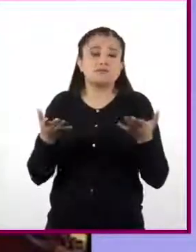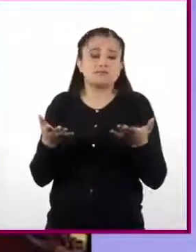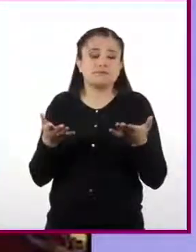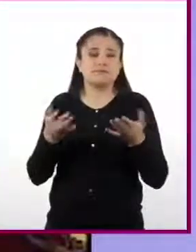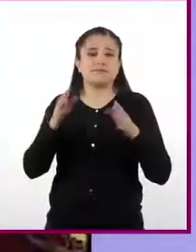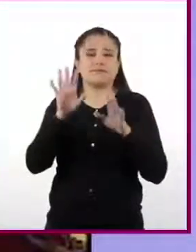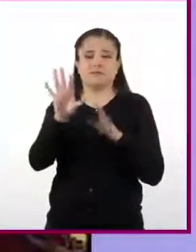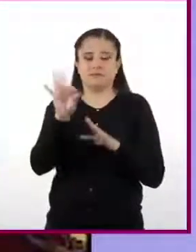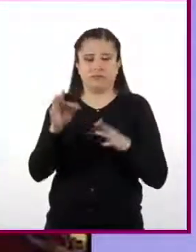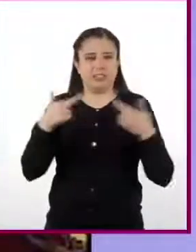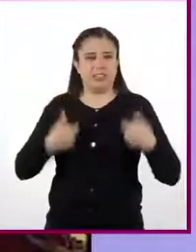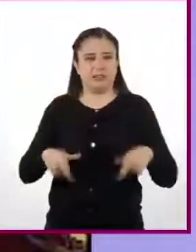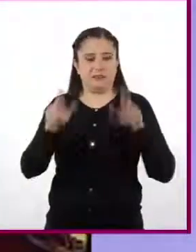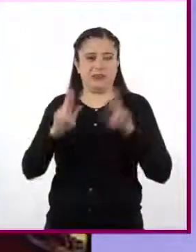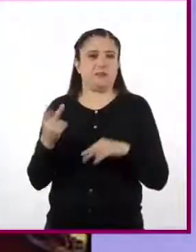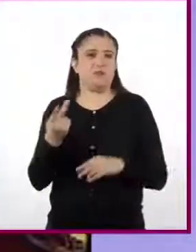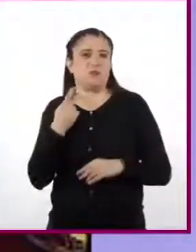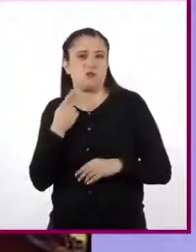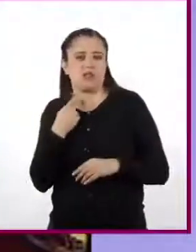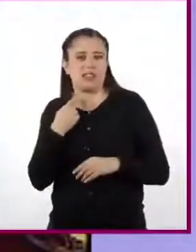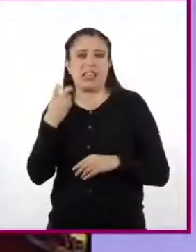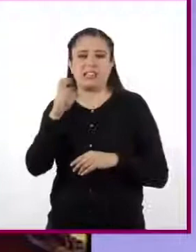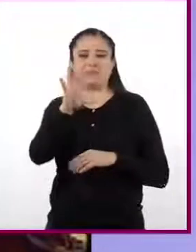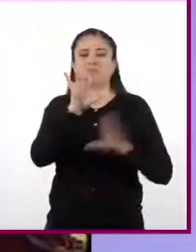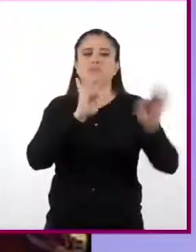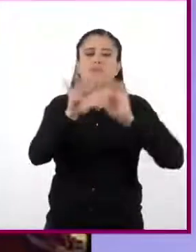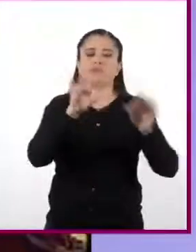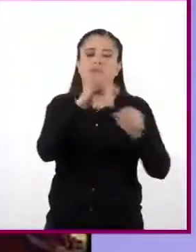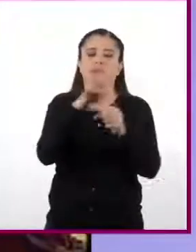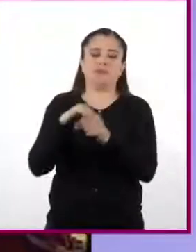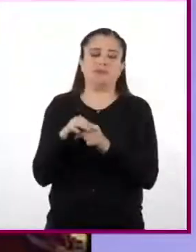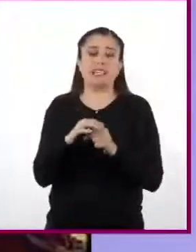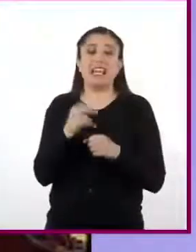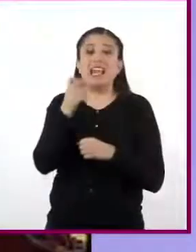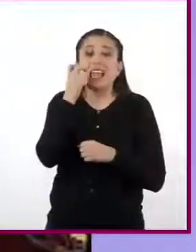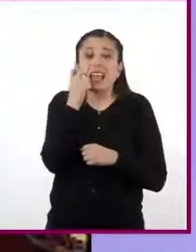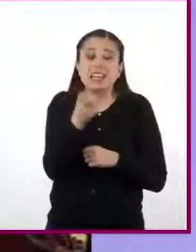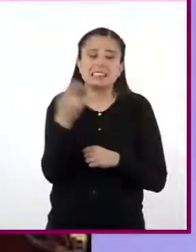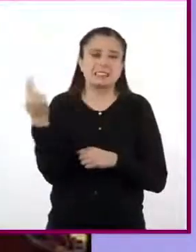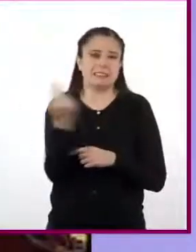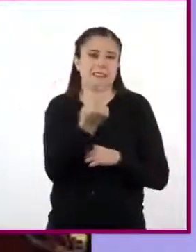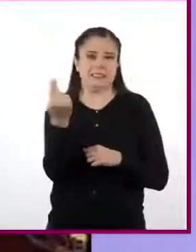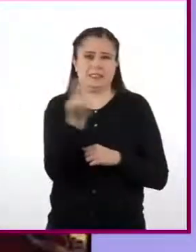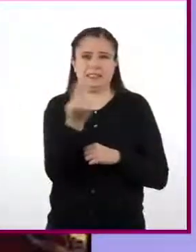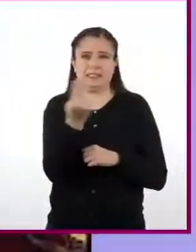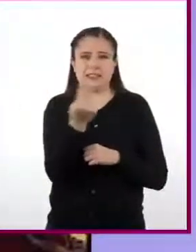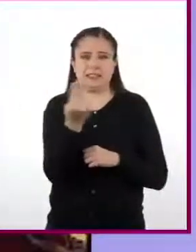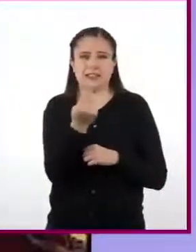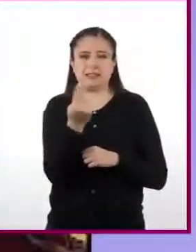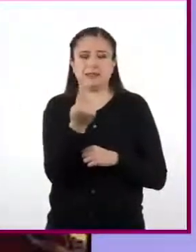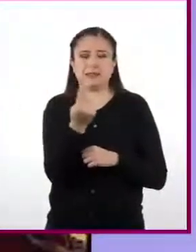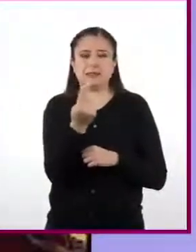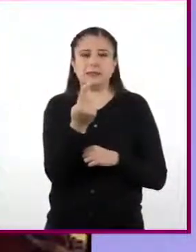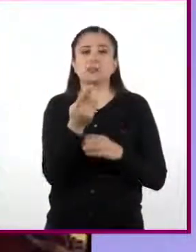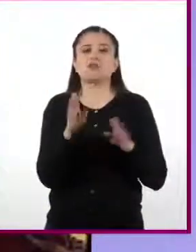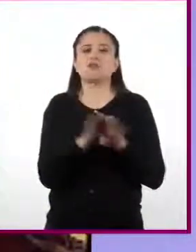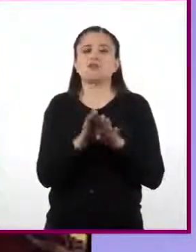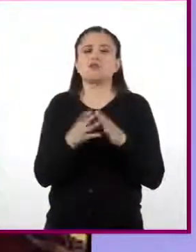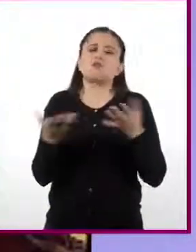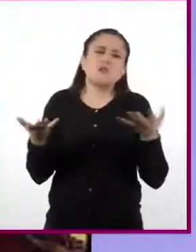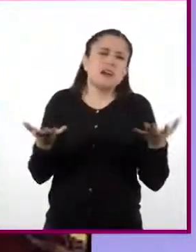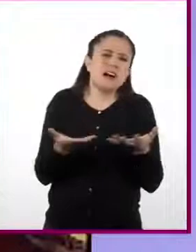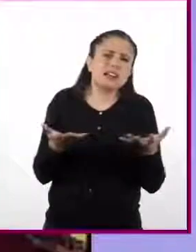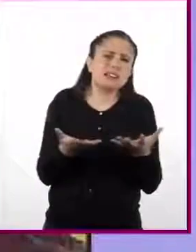la representación política. Y eso es lo que hace precisamente necesario el hecho de